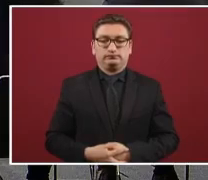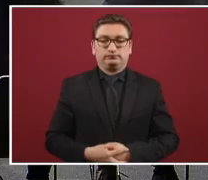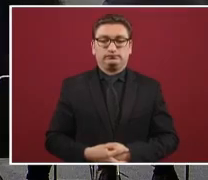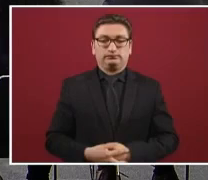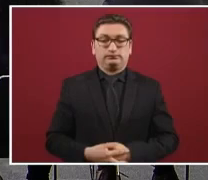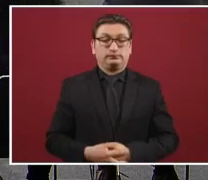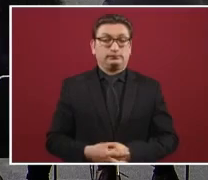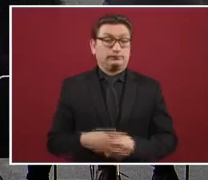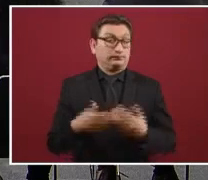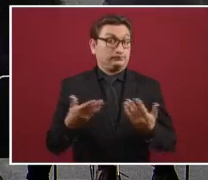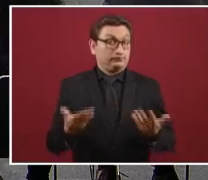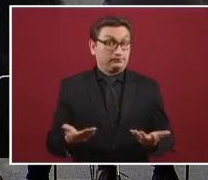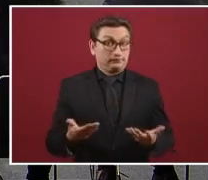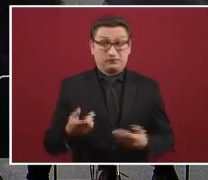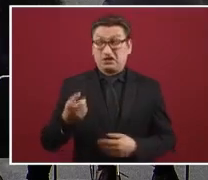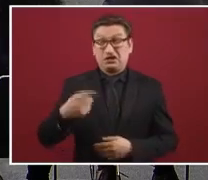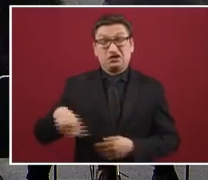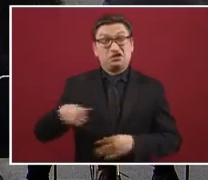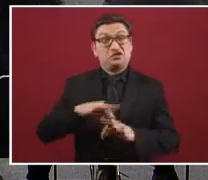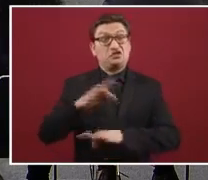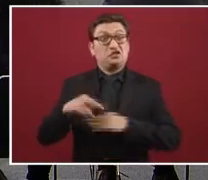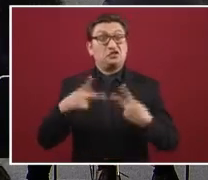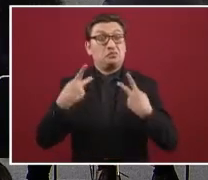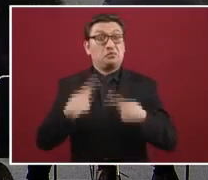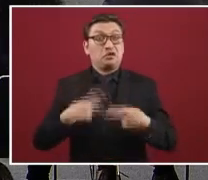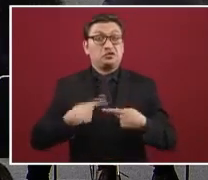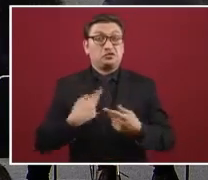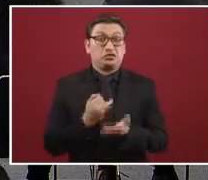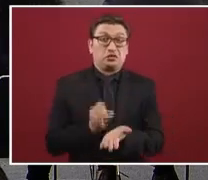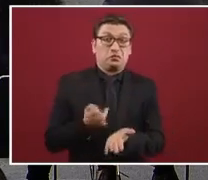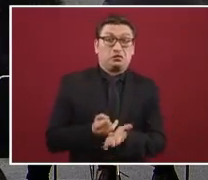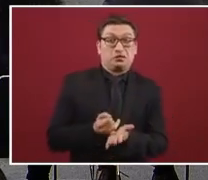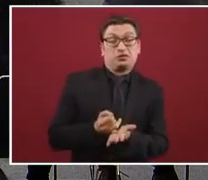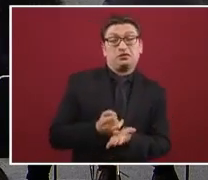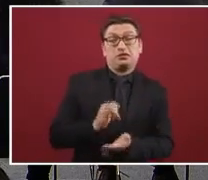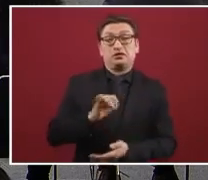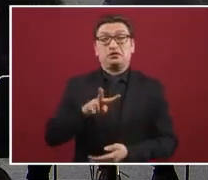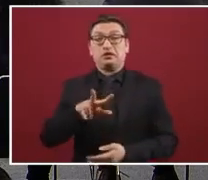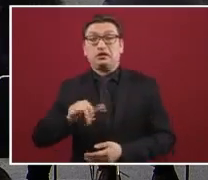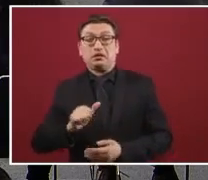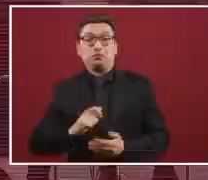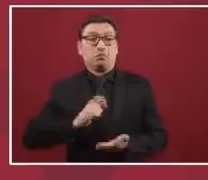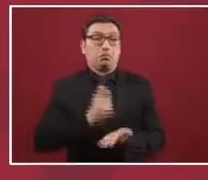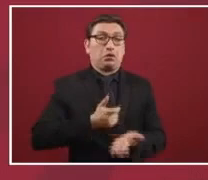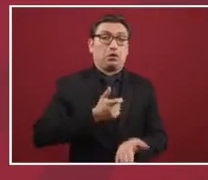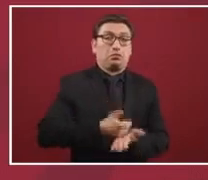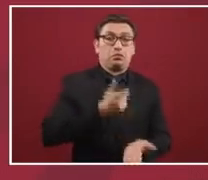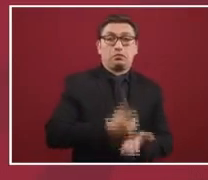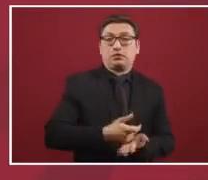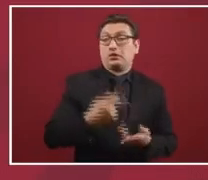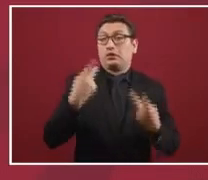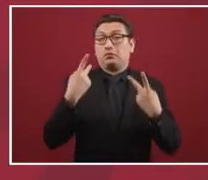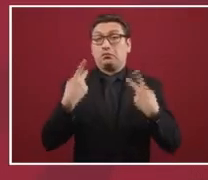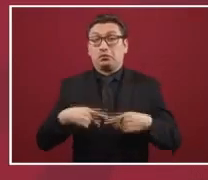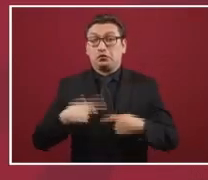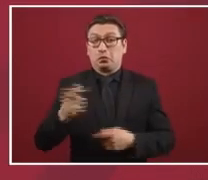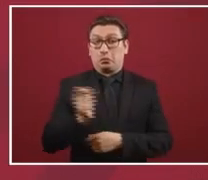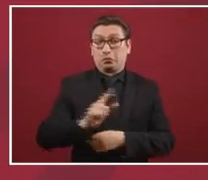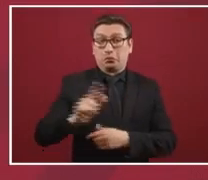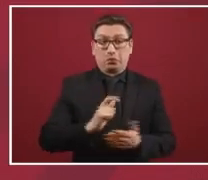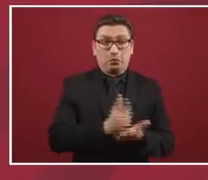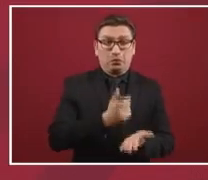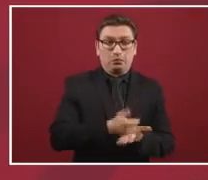Y la gente pagando el IVA y los profesionales y pequeños, medianos